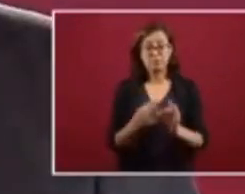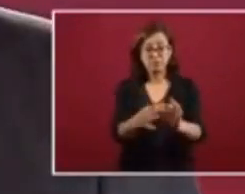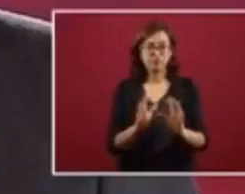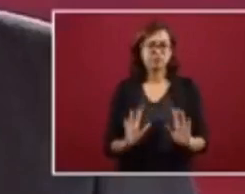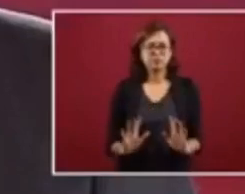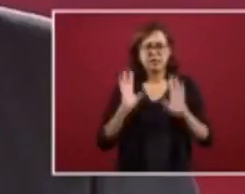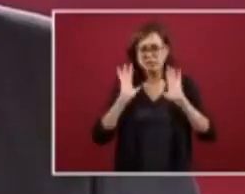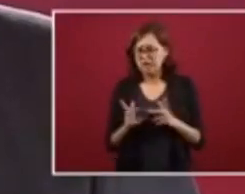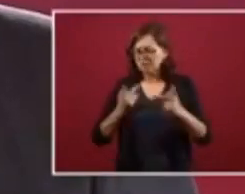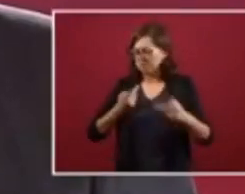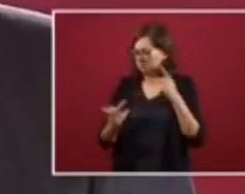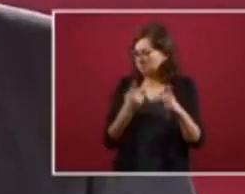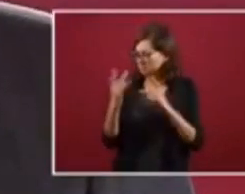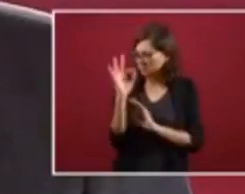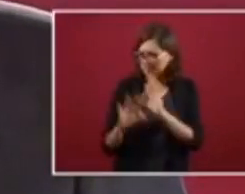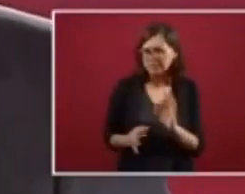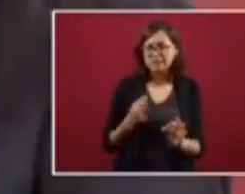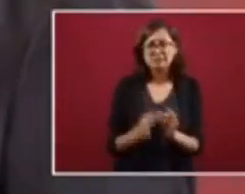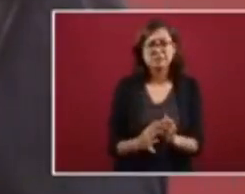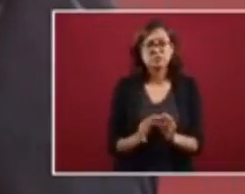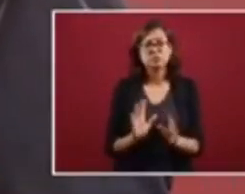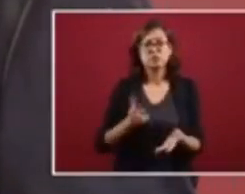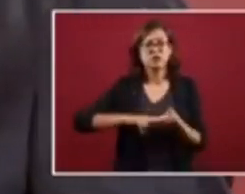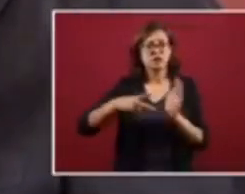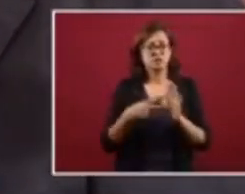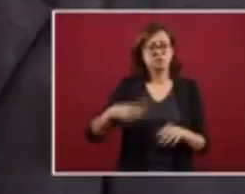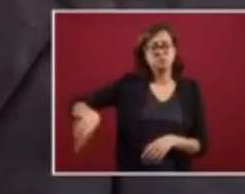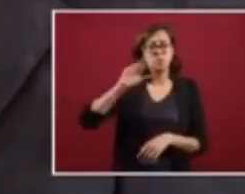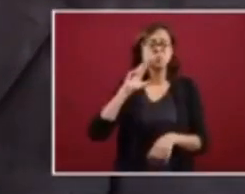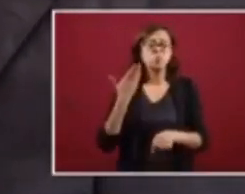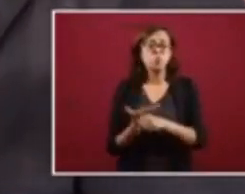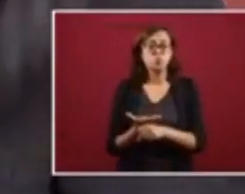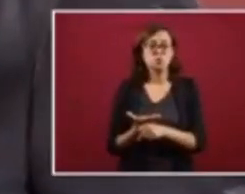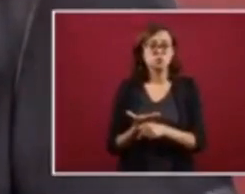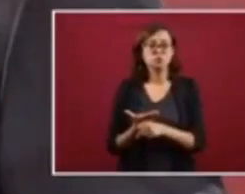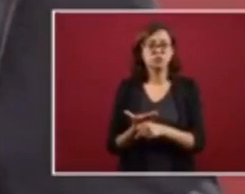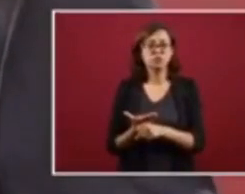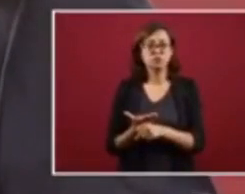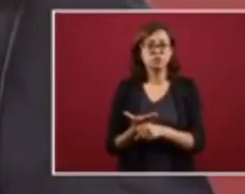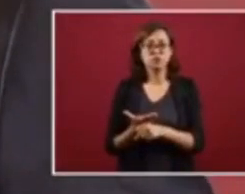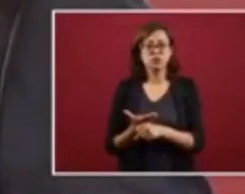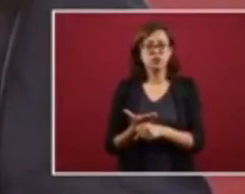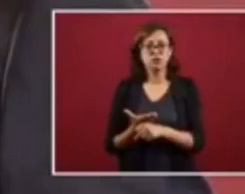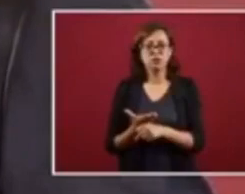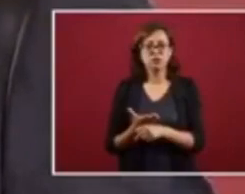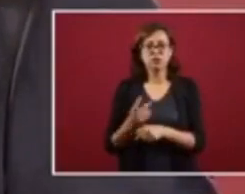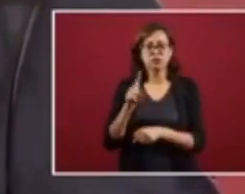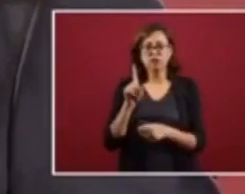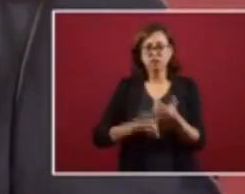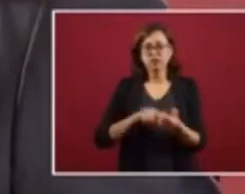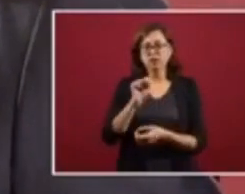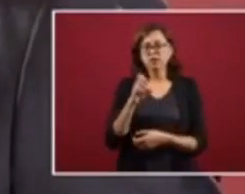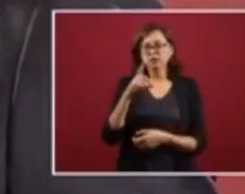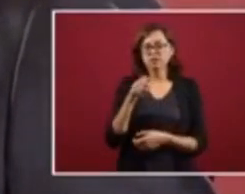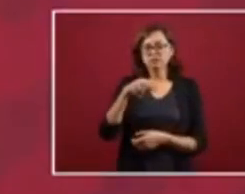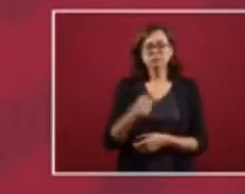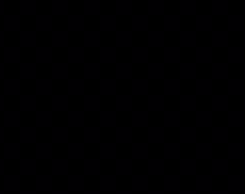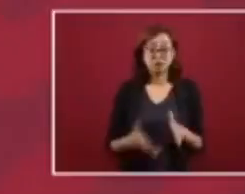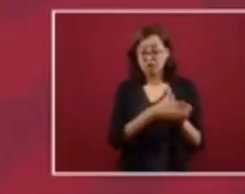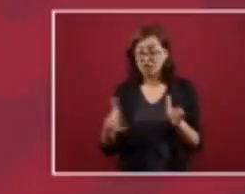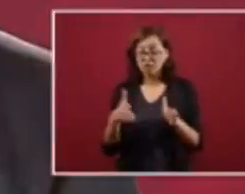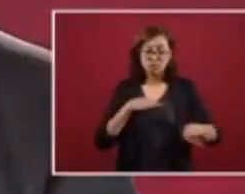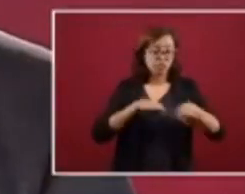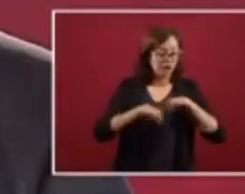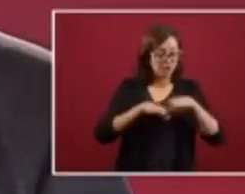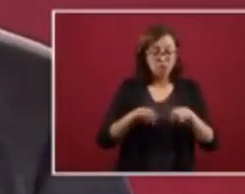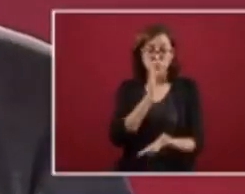estamos preparados. Son muy buenos los ingenieros de la Secretaría de la Defensa. Les tengo mucha confianza.